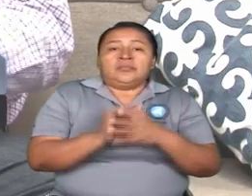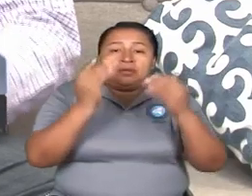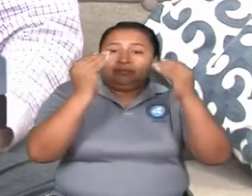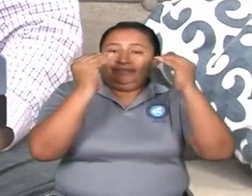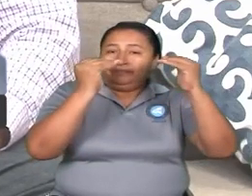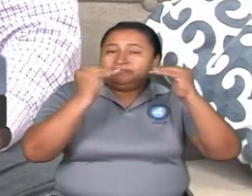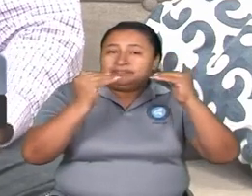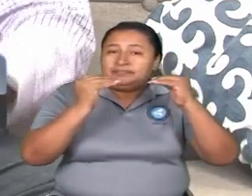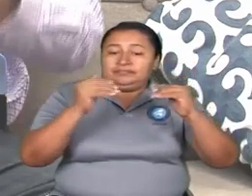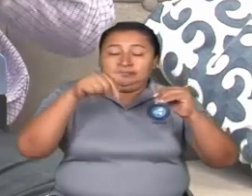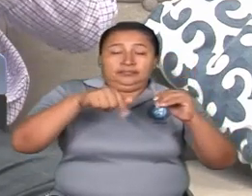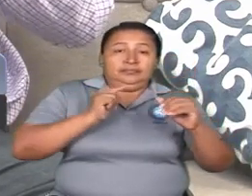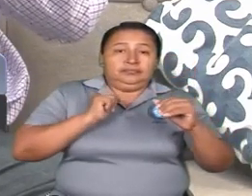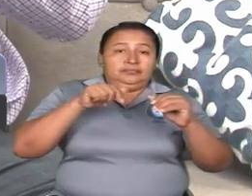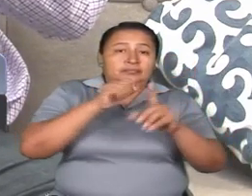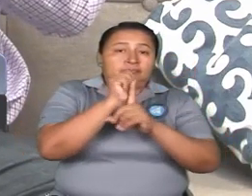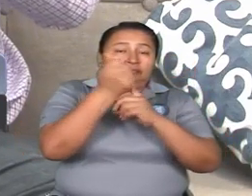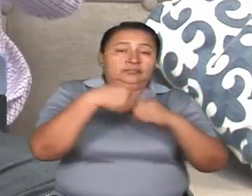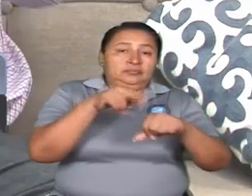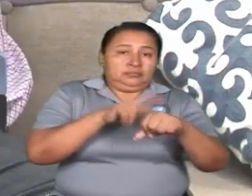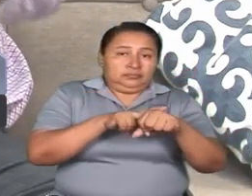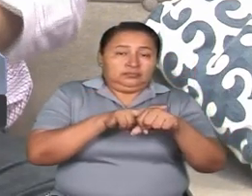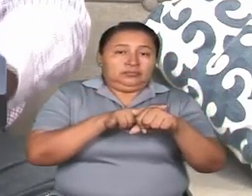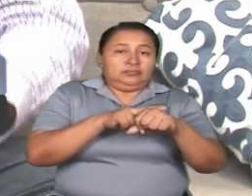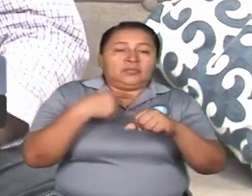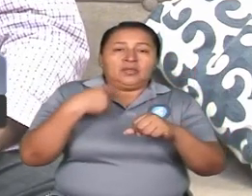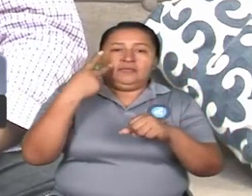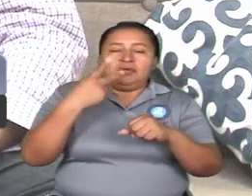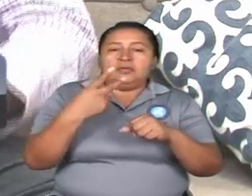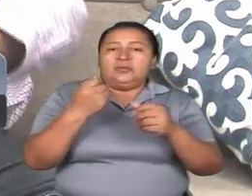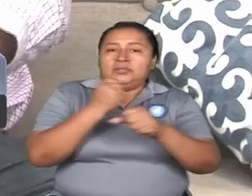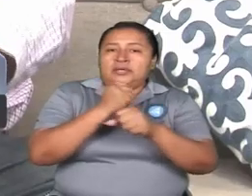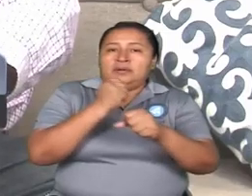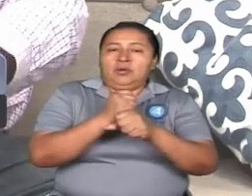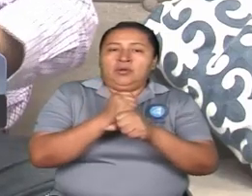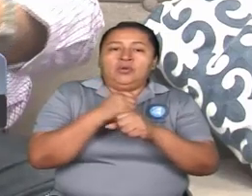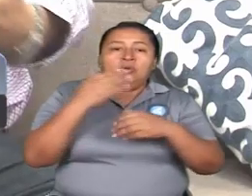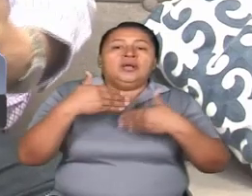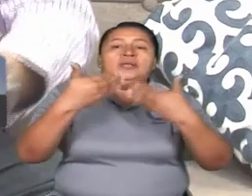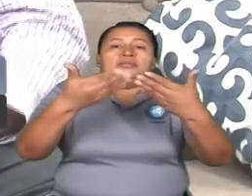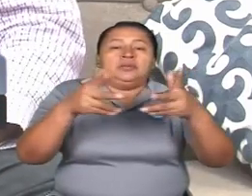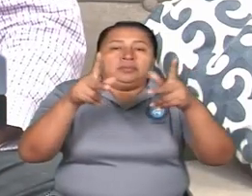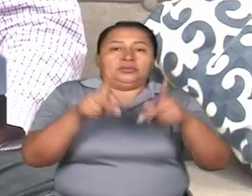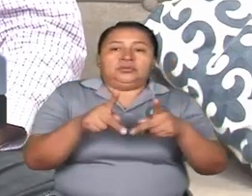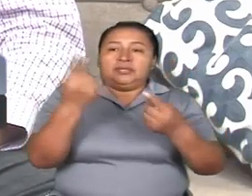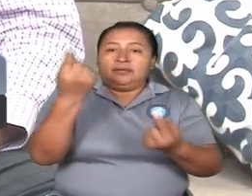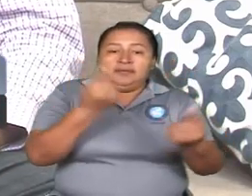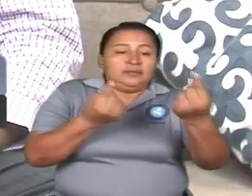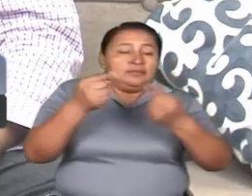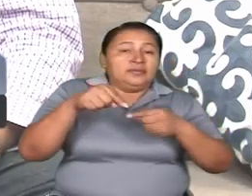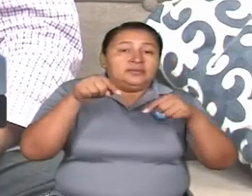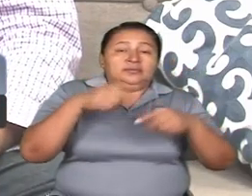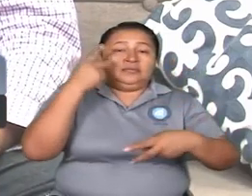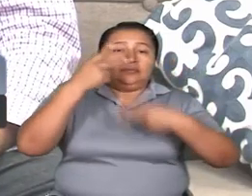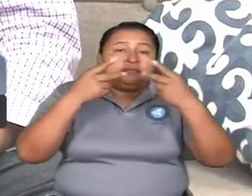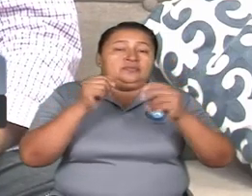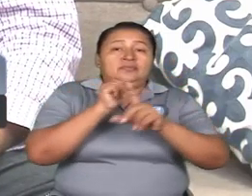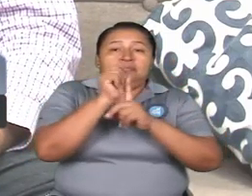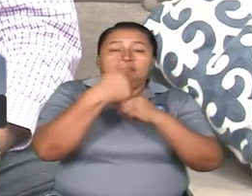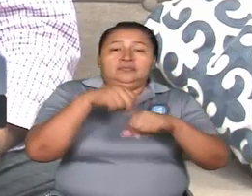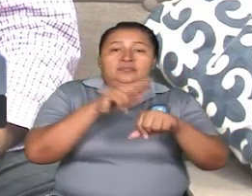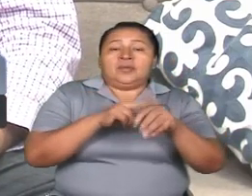estructuras de la Asamblea que tenían que ver con el trabajo con el público que viene aquí a la Asamblea, es decir,